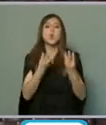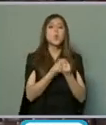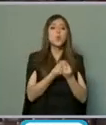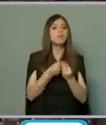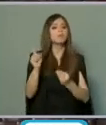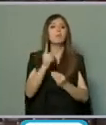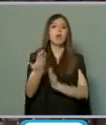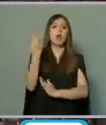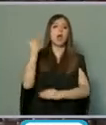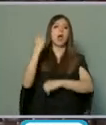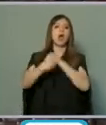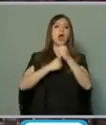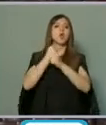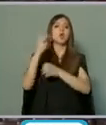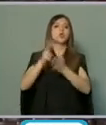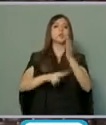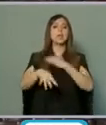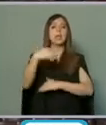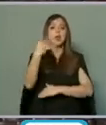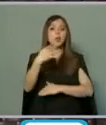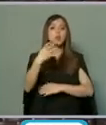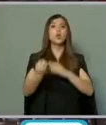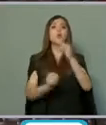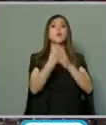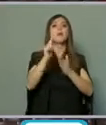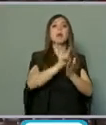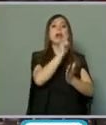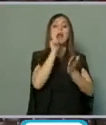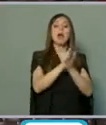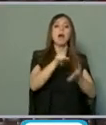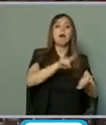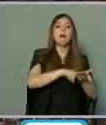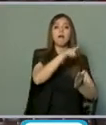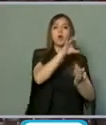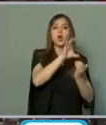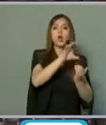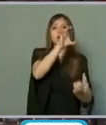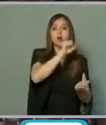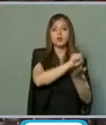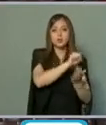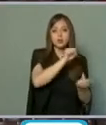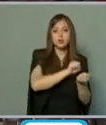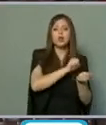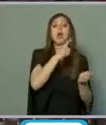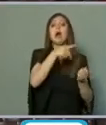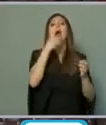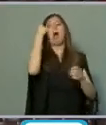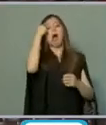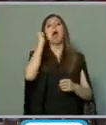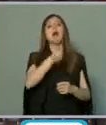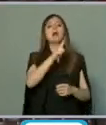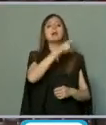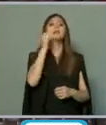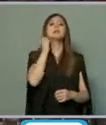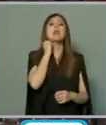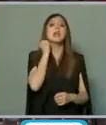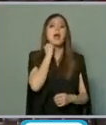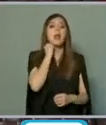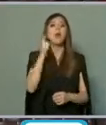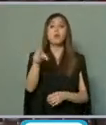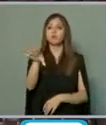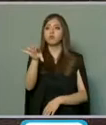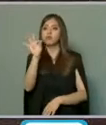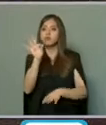raíz de 2014 de una reforma importante constitucional que nos nombra el Senado por 2/3 partes, para ser más